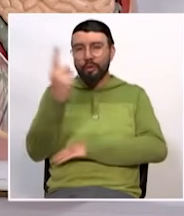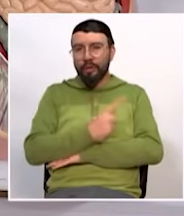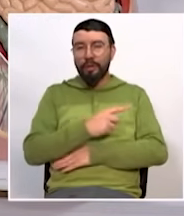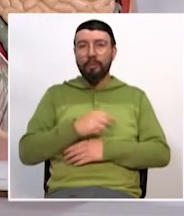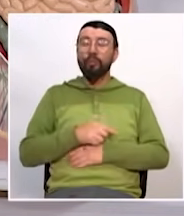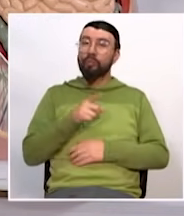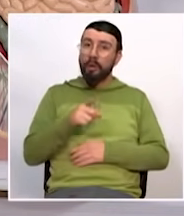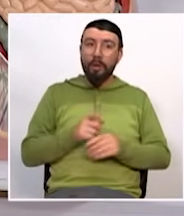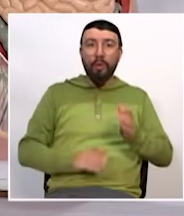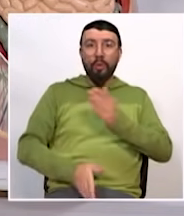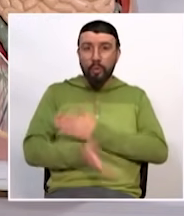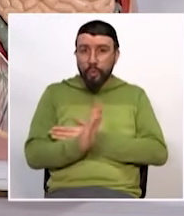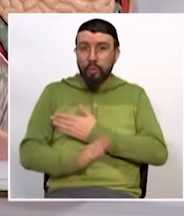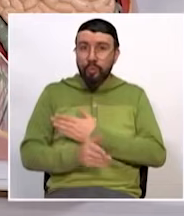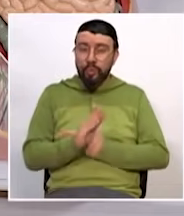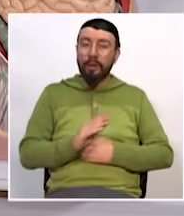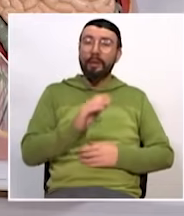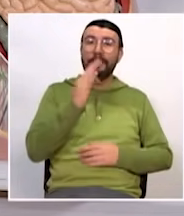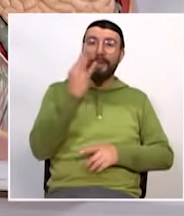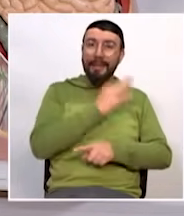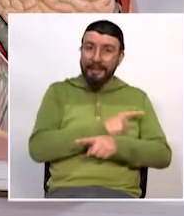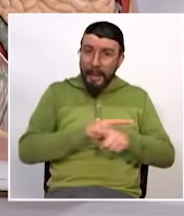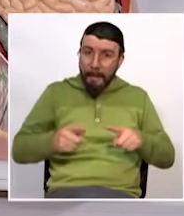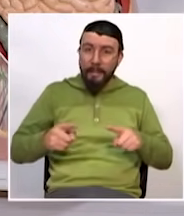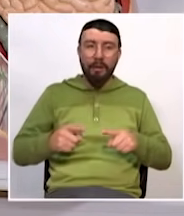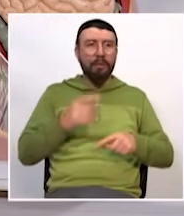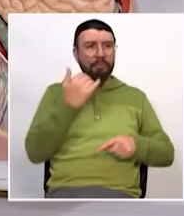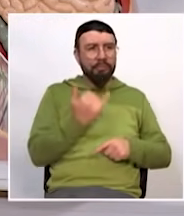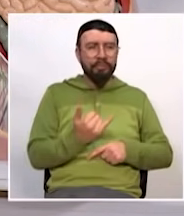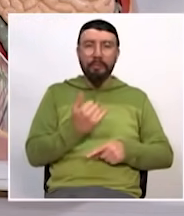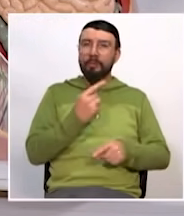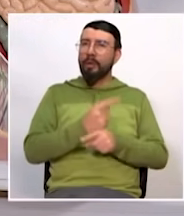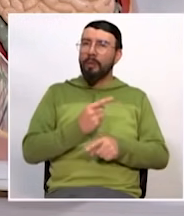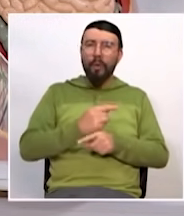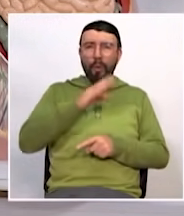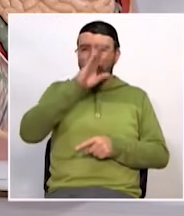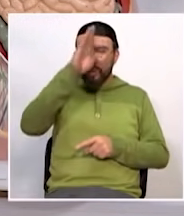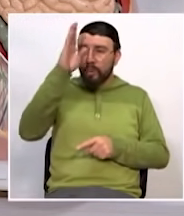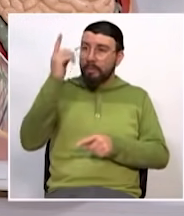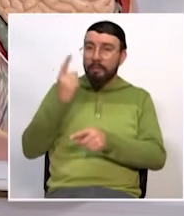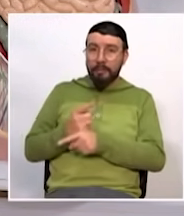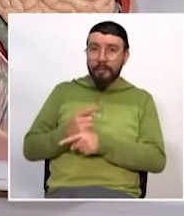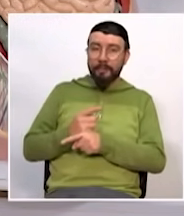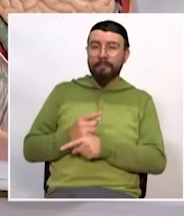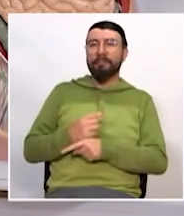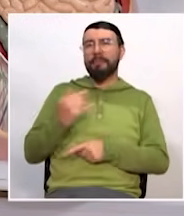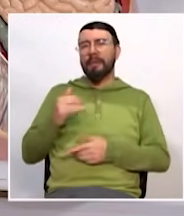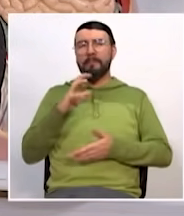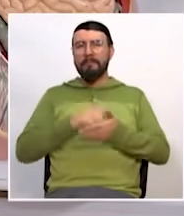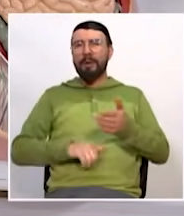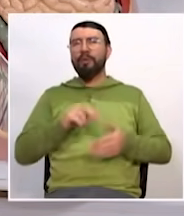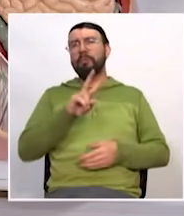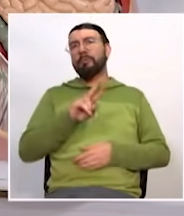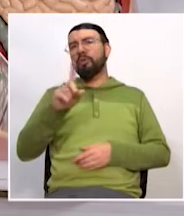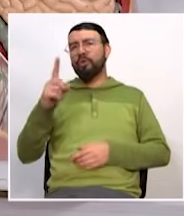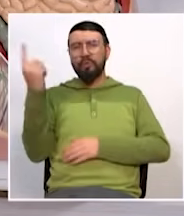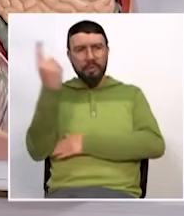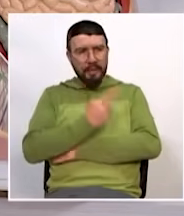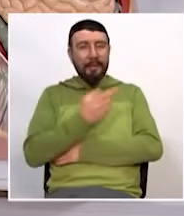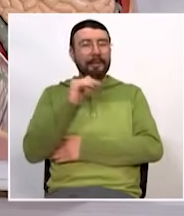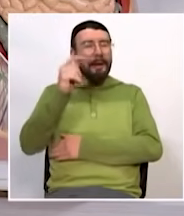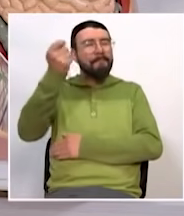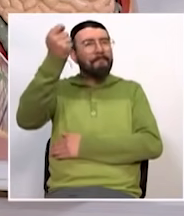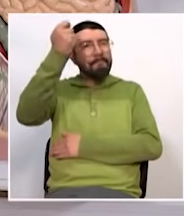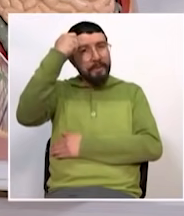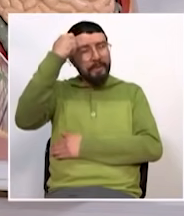perseverante durante esas tres semanas a adoptar un hábito enérgico al menos de los 21 días ya forma parte